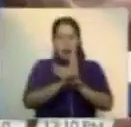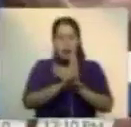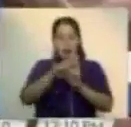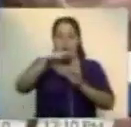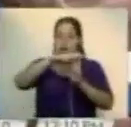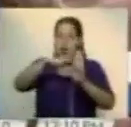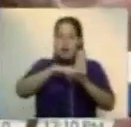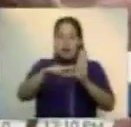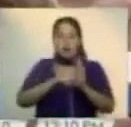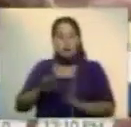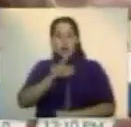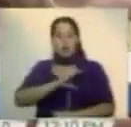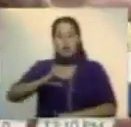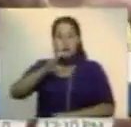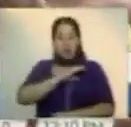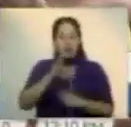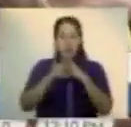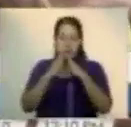del comité.